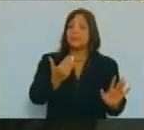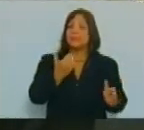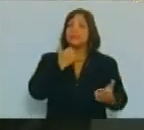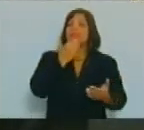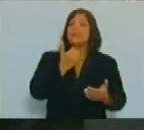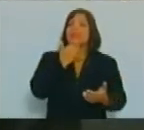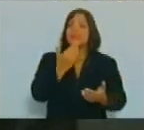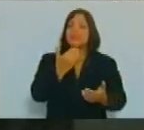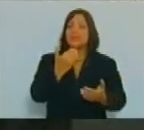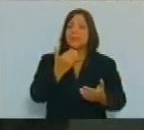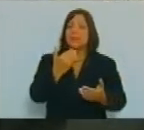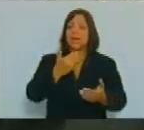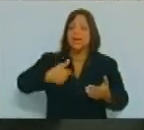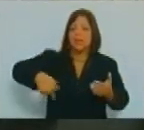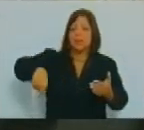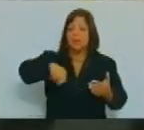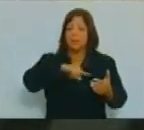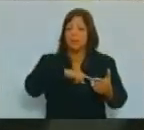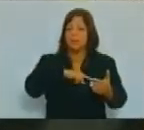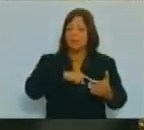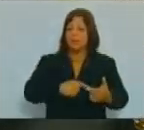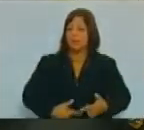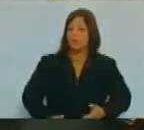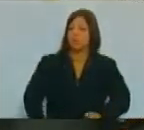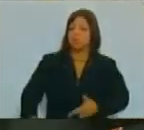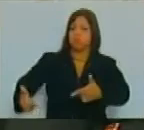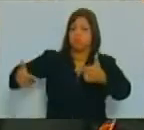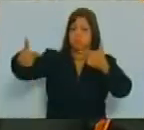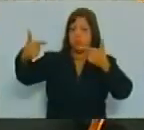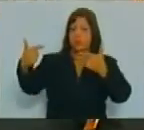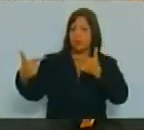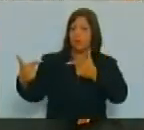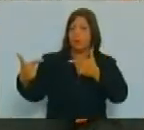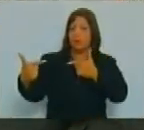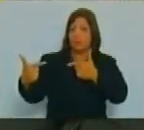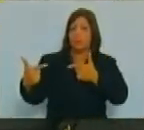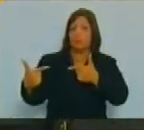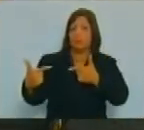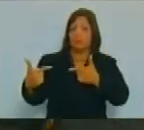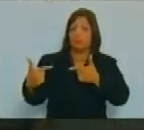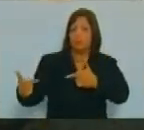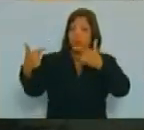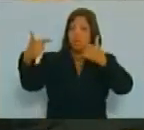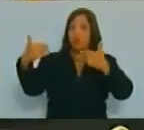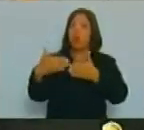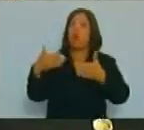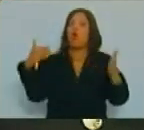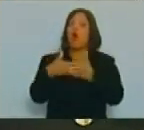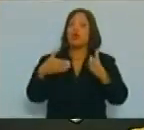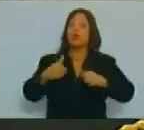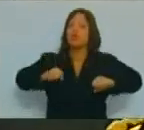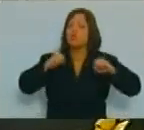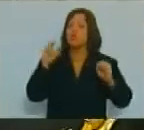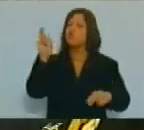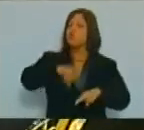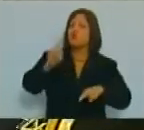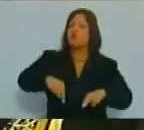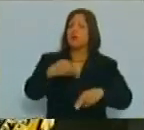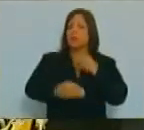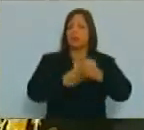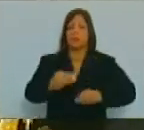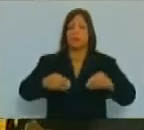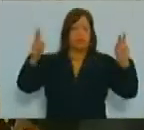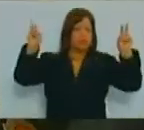buscaremos la manera atentar contra el juego y jamás se hizo